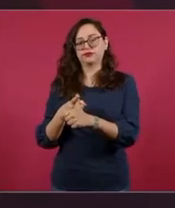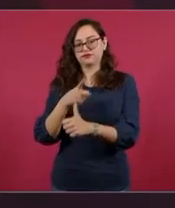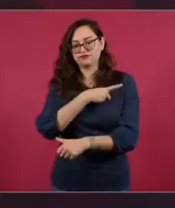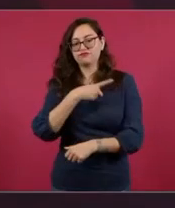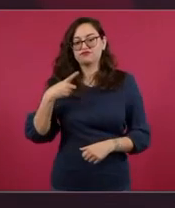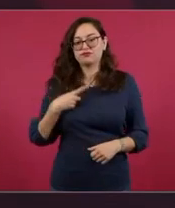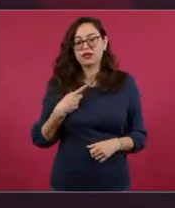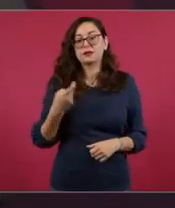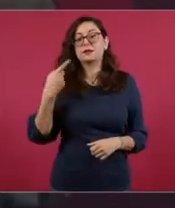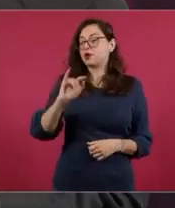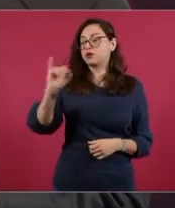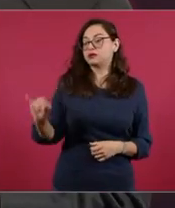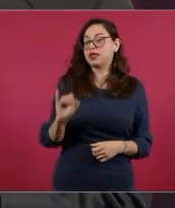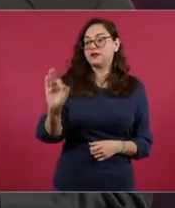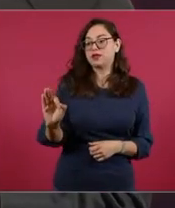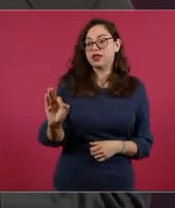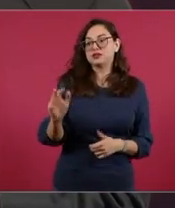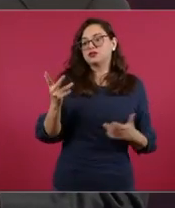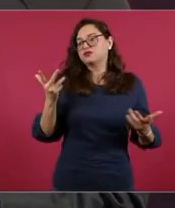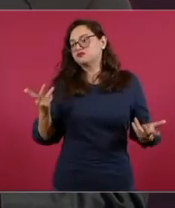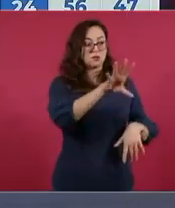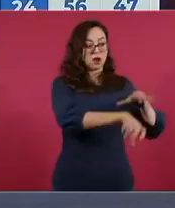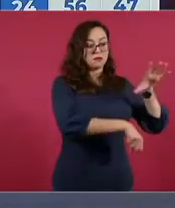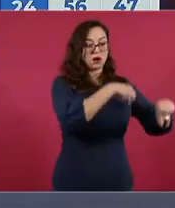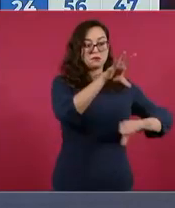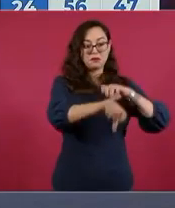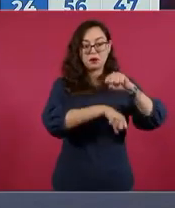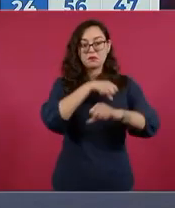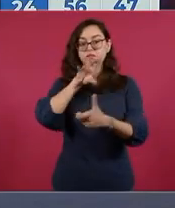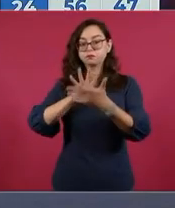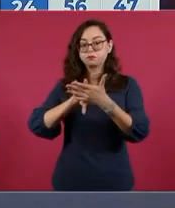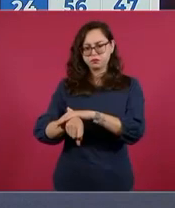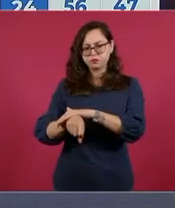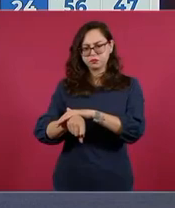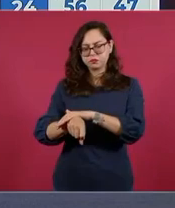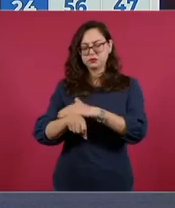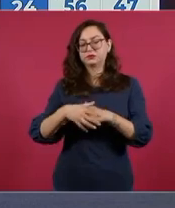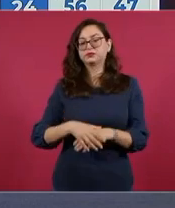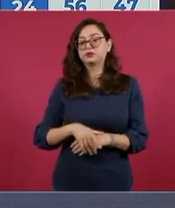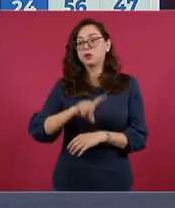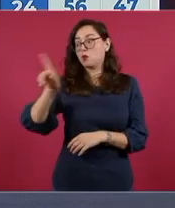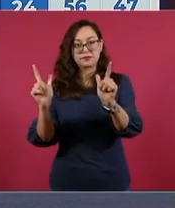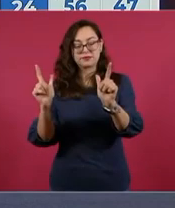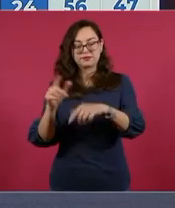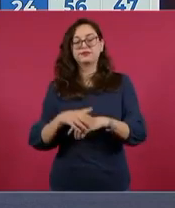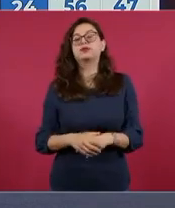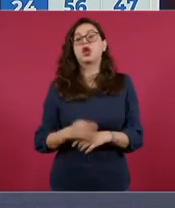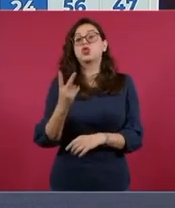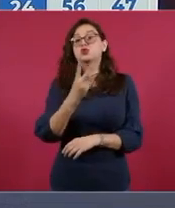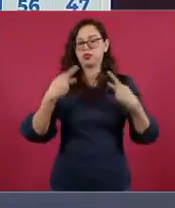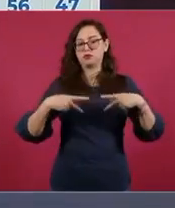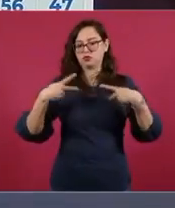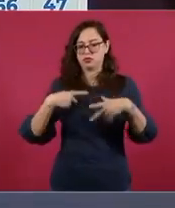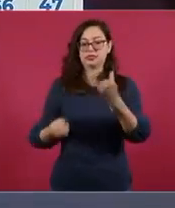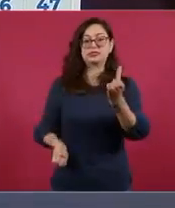se ha convertido el Poder Judicial en un poder faccioso. De 250 personas, 192 del